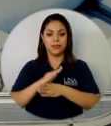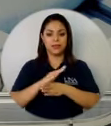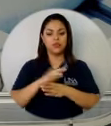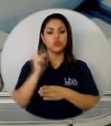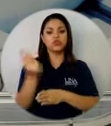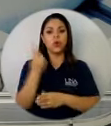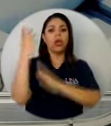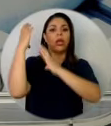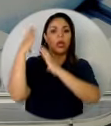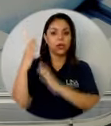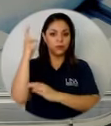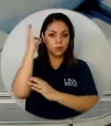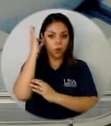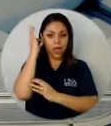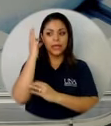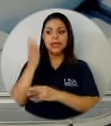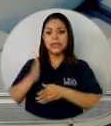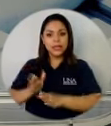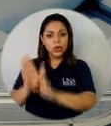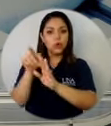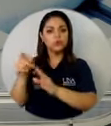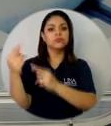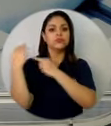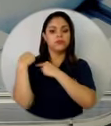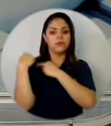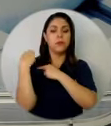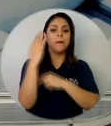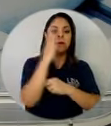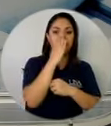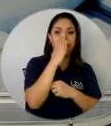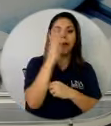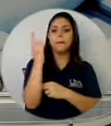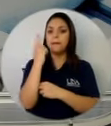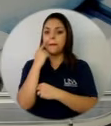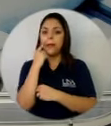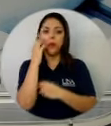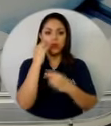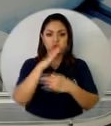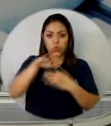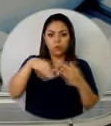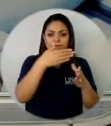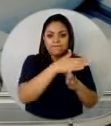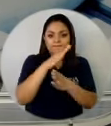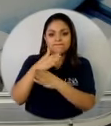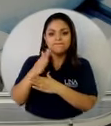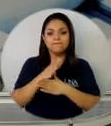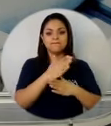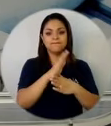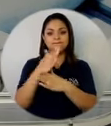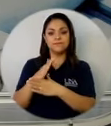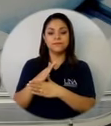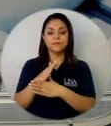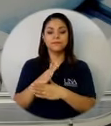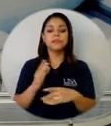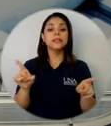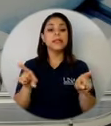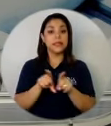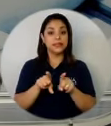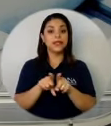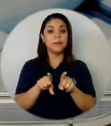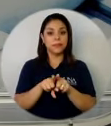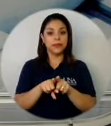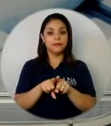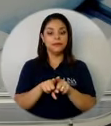responsabilidades no remuneradas dentro de los hijos, hijas, madres, padres, abuelos, todo, ¿verdad? Y